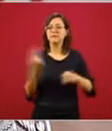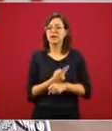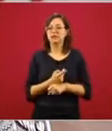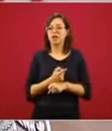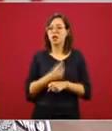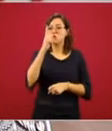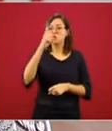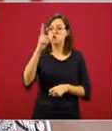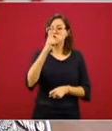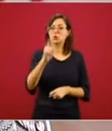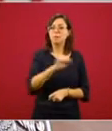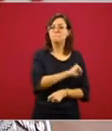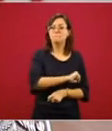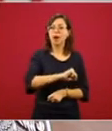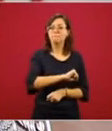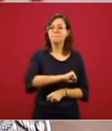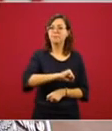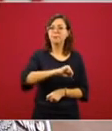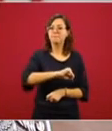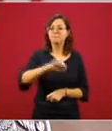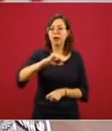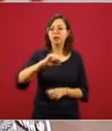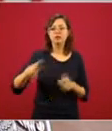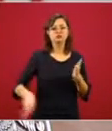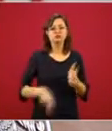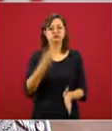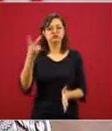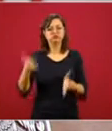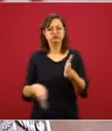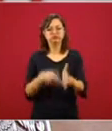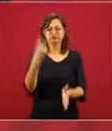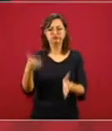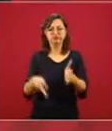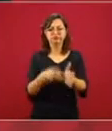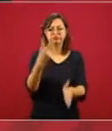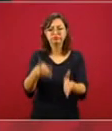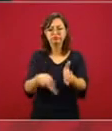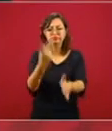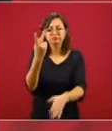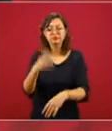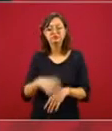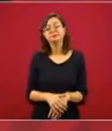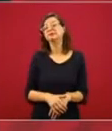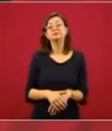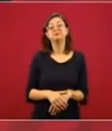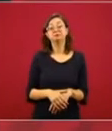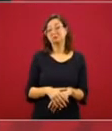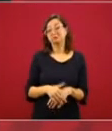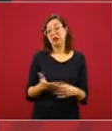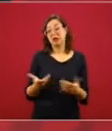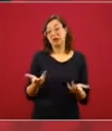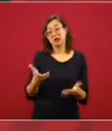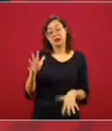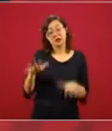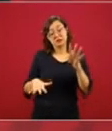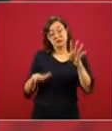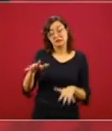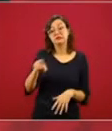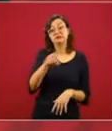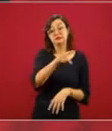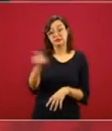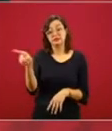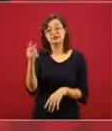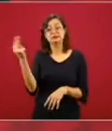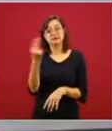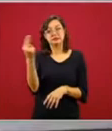¿No se acuerdan? Porque a veces hay que refrescar la memoria,